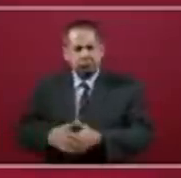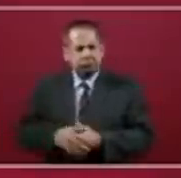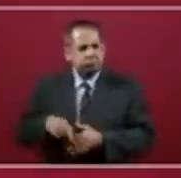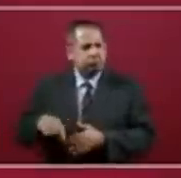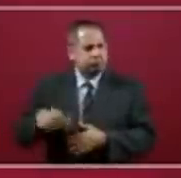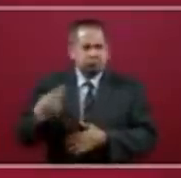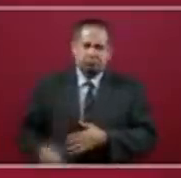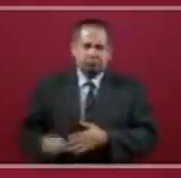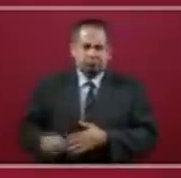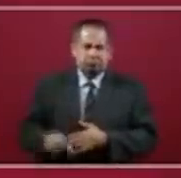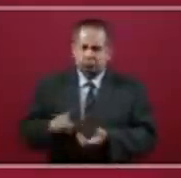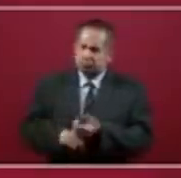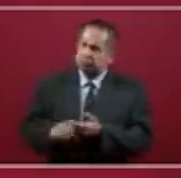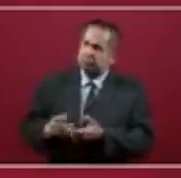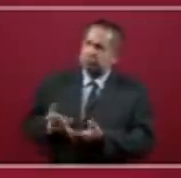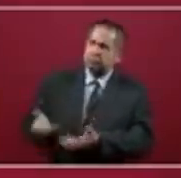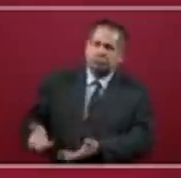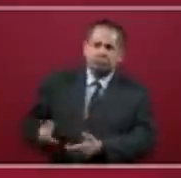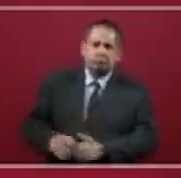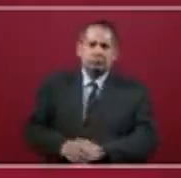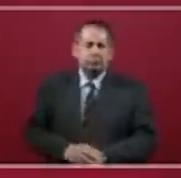Palacio